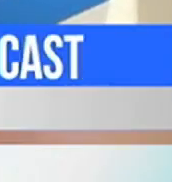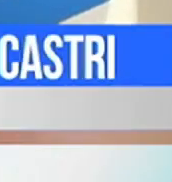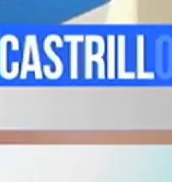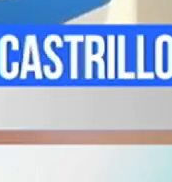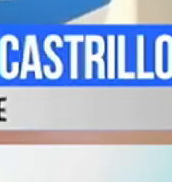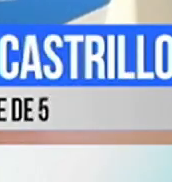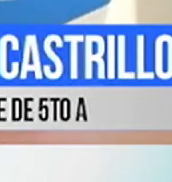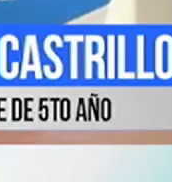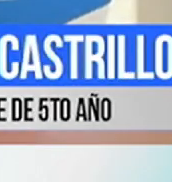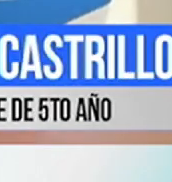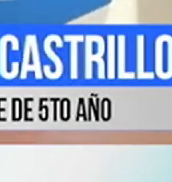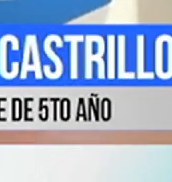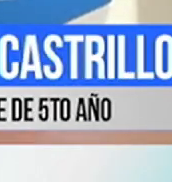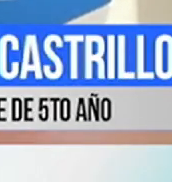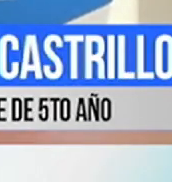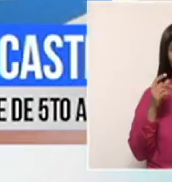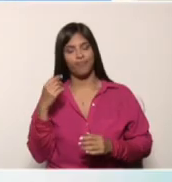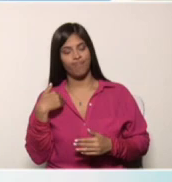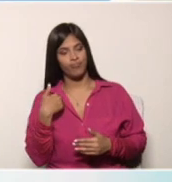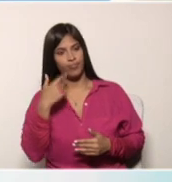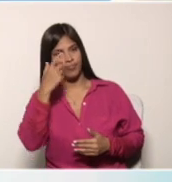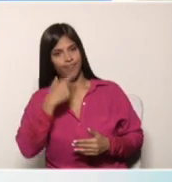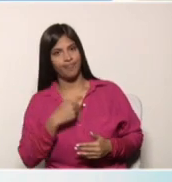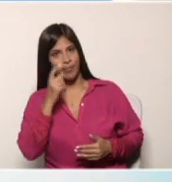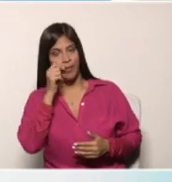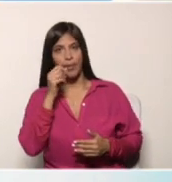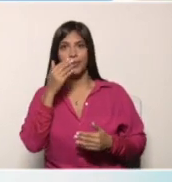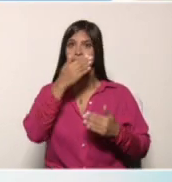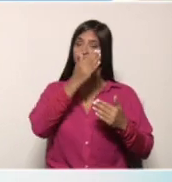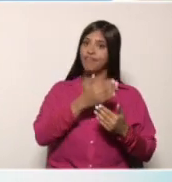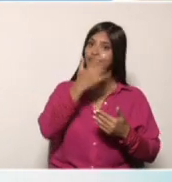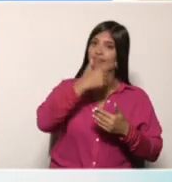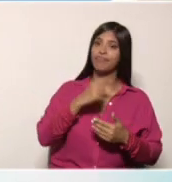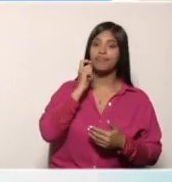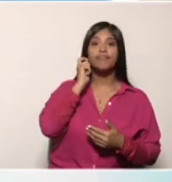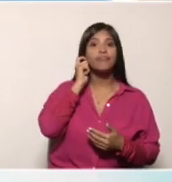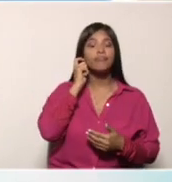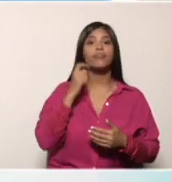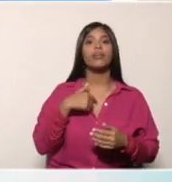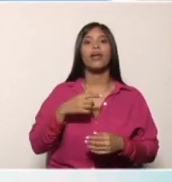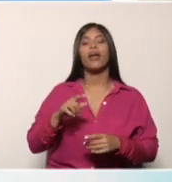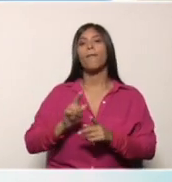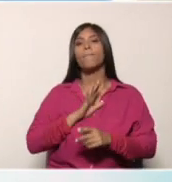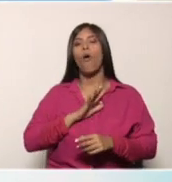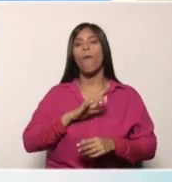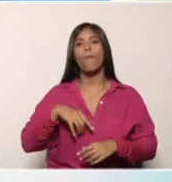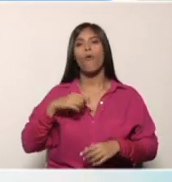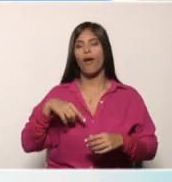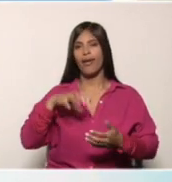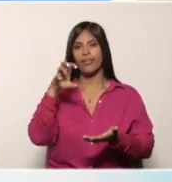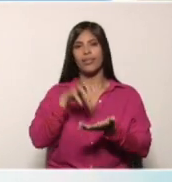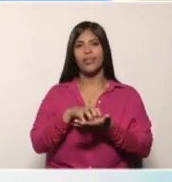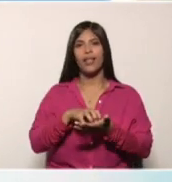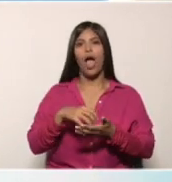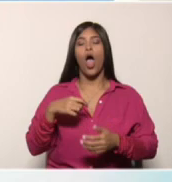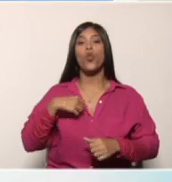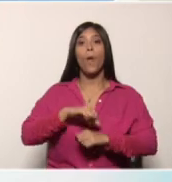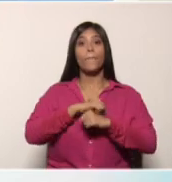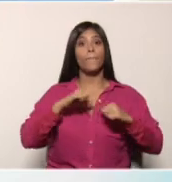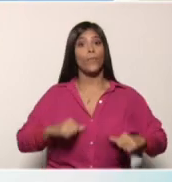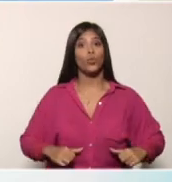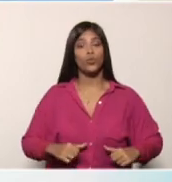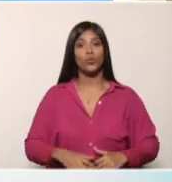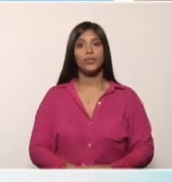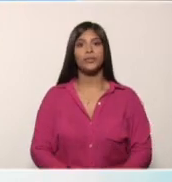Hola, ¿qué tal amigos? Somos Manuel Castrillo y Ana Gali, estudiante de Educación Media del Estado Portuguesa. y hoy estamos aquí para contarles un cuento. Sí, así como oyen,